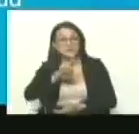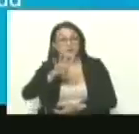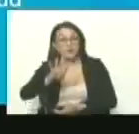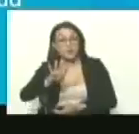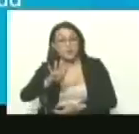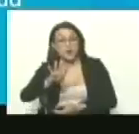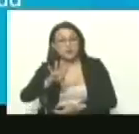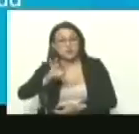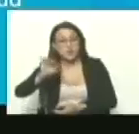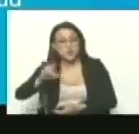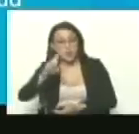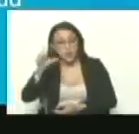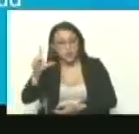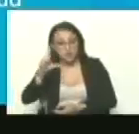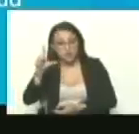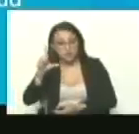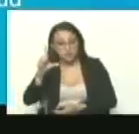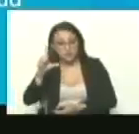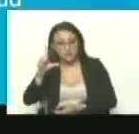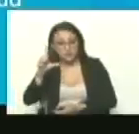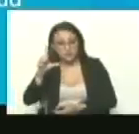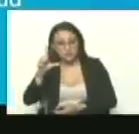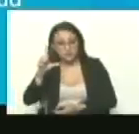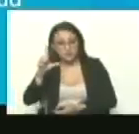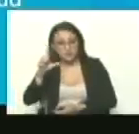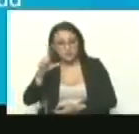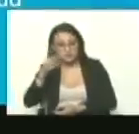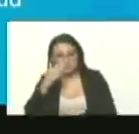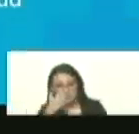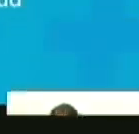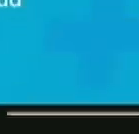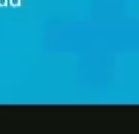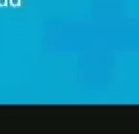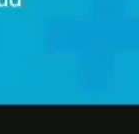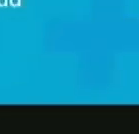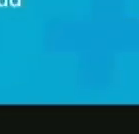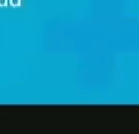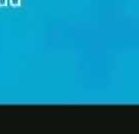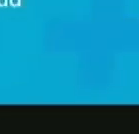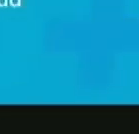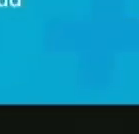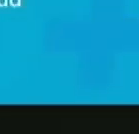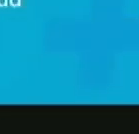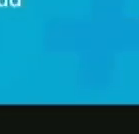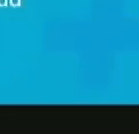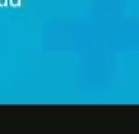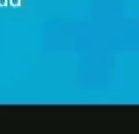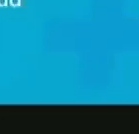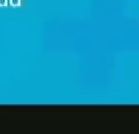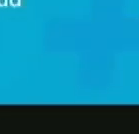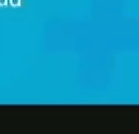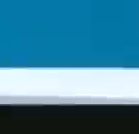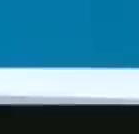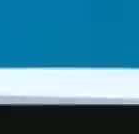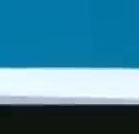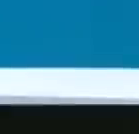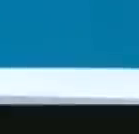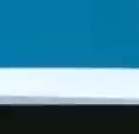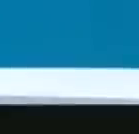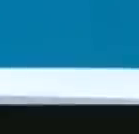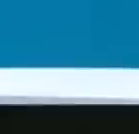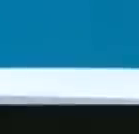el 24 de julio de la batalla de Carabobo. Carabobo, no, del Naval del